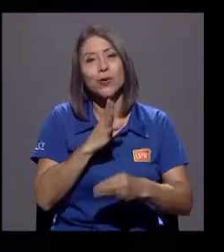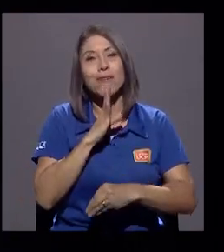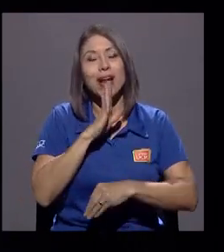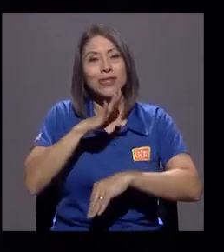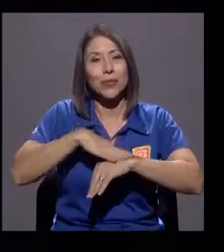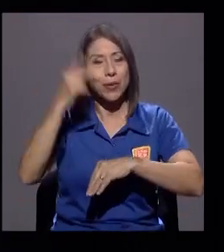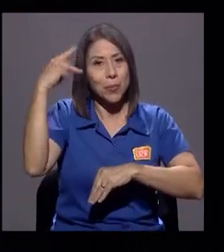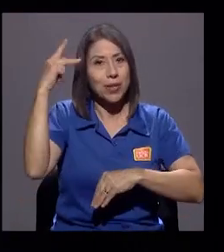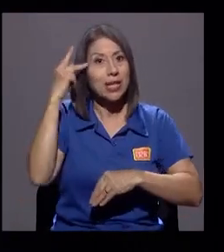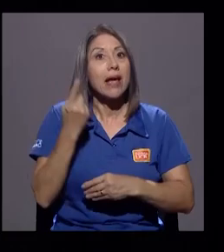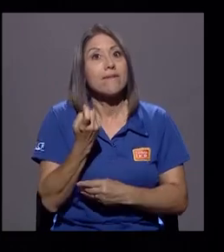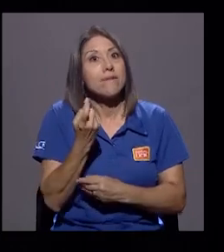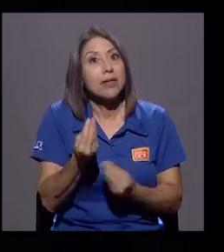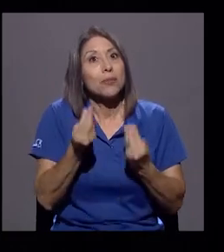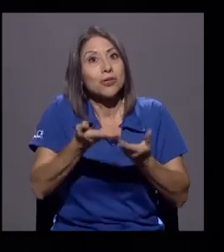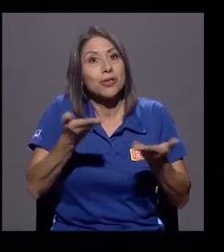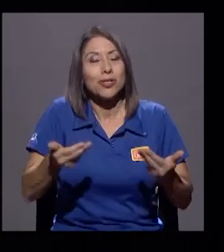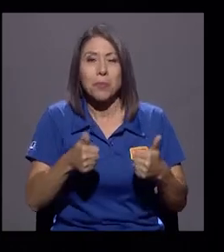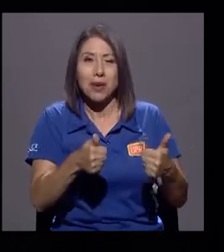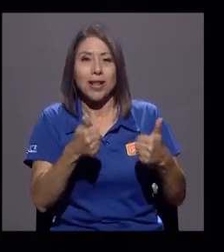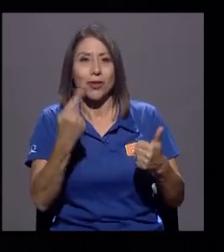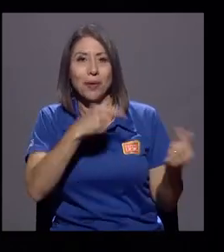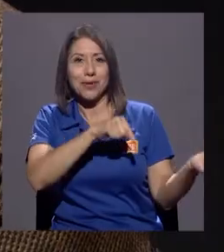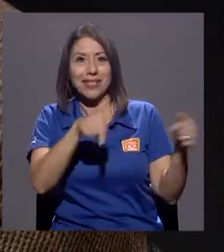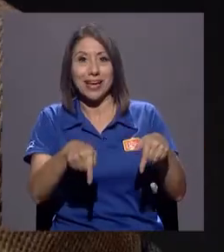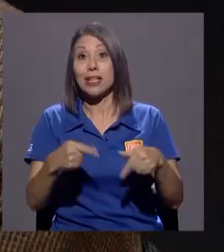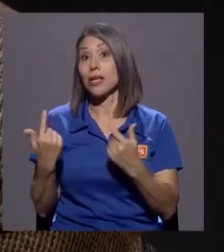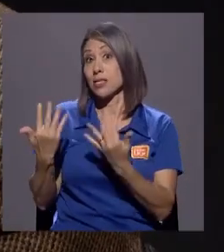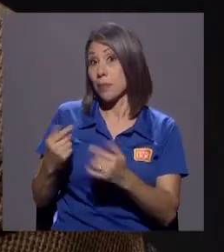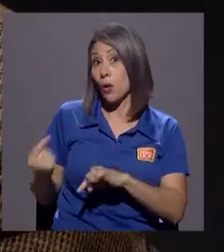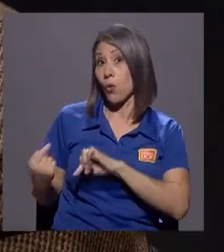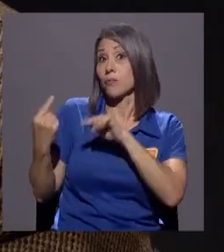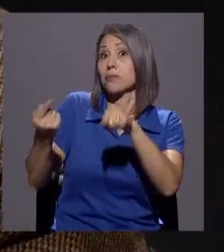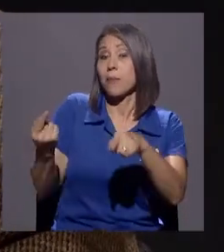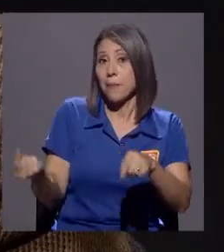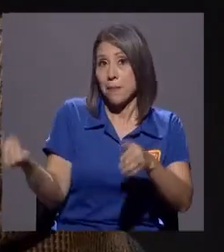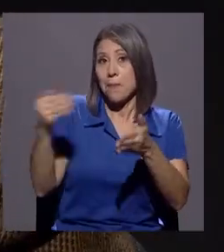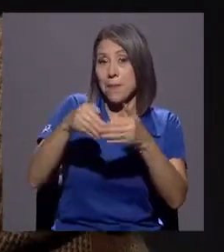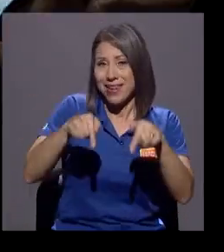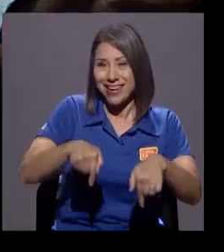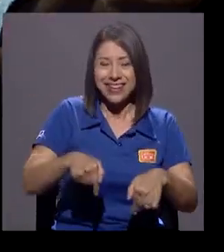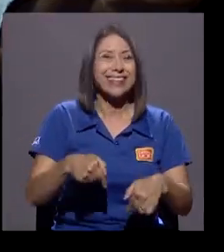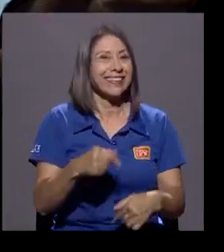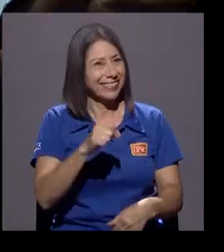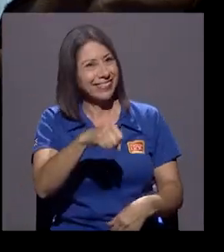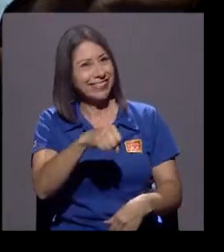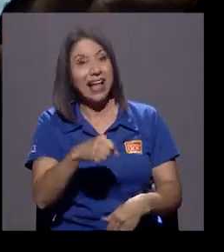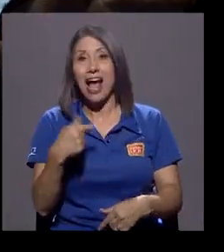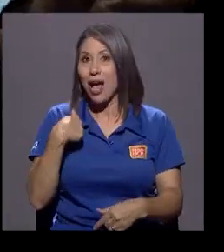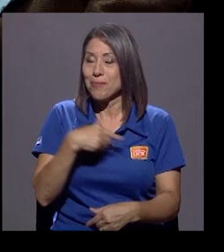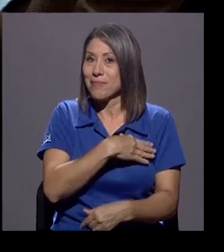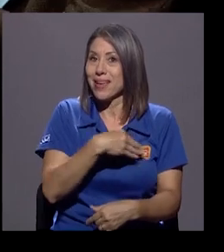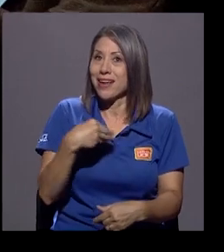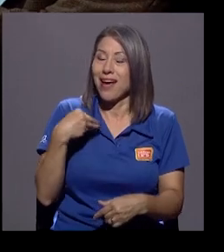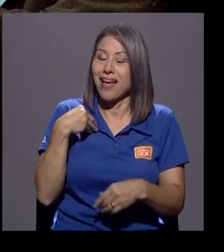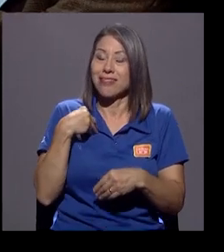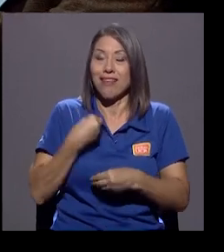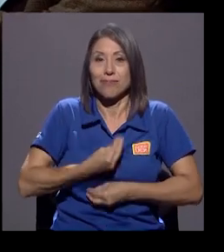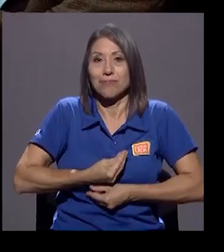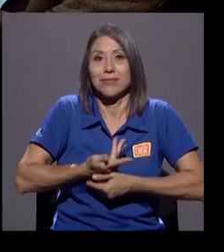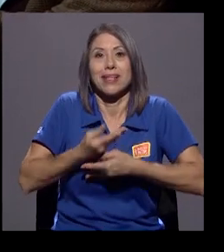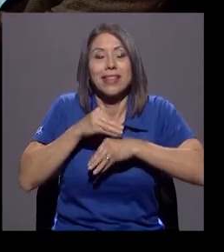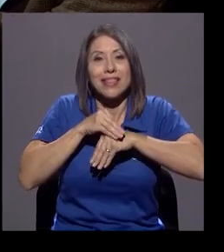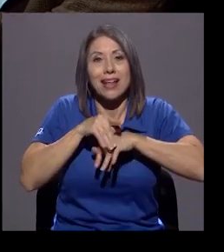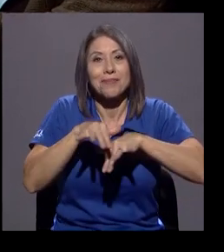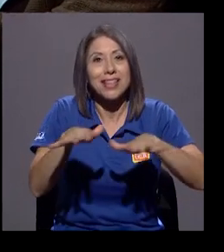política y se quedan muchas cosas buenas no está por estar con nosotros aquí hoy espero volver a volver él cantaba encantados porque a mí me encanta transmitir lo